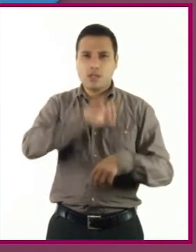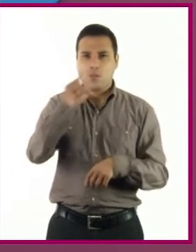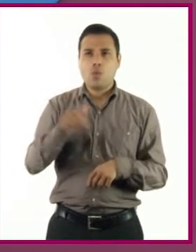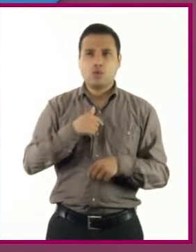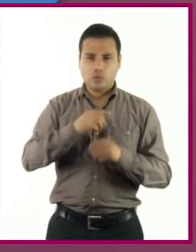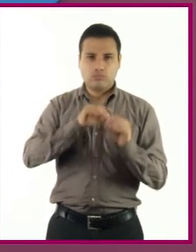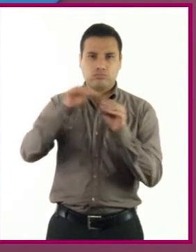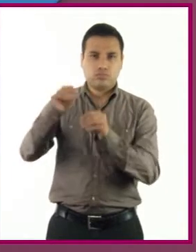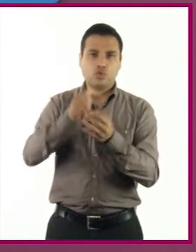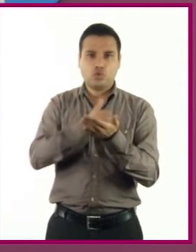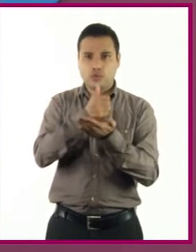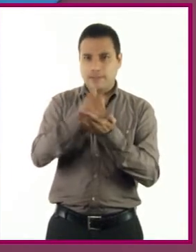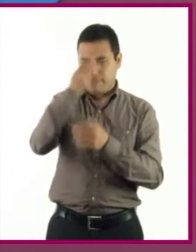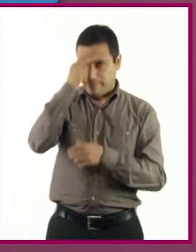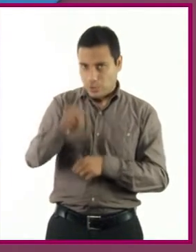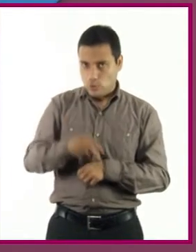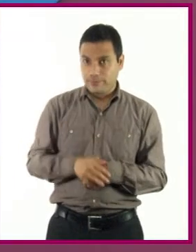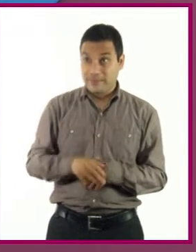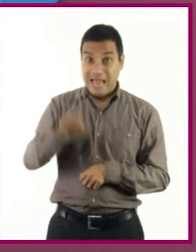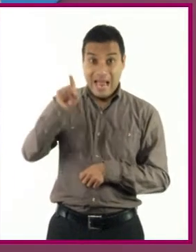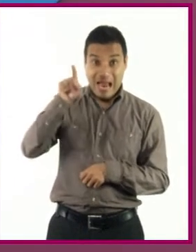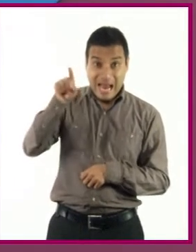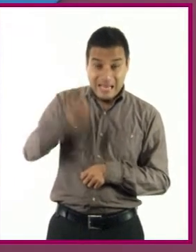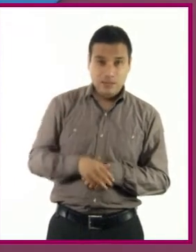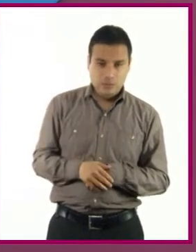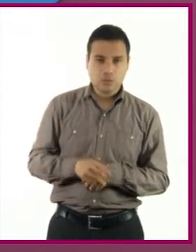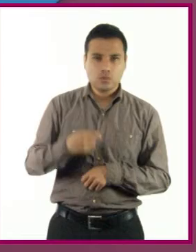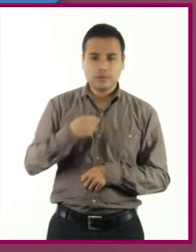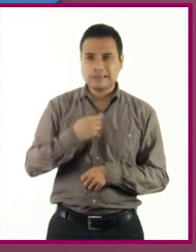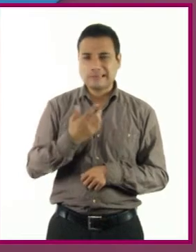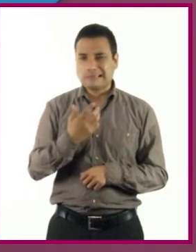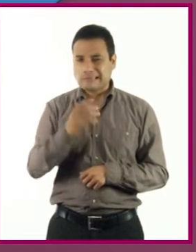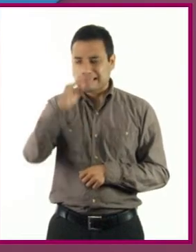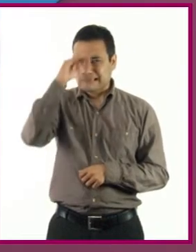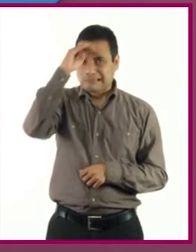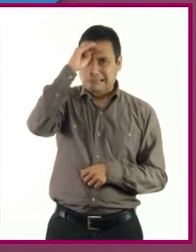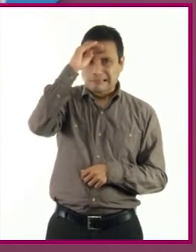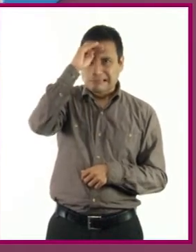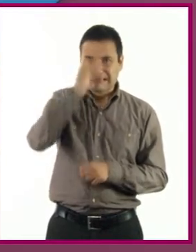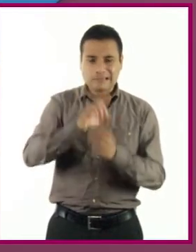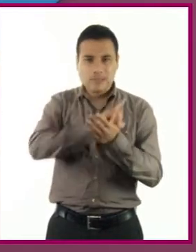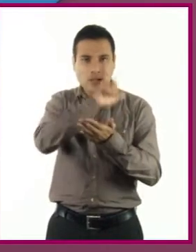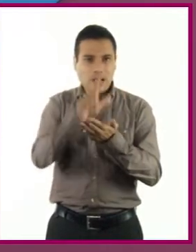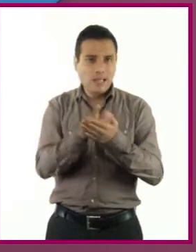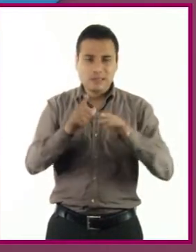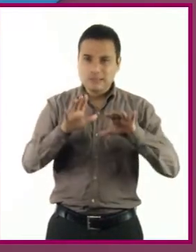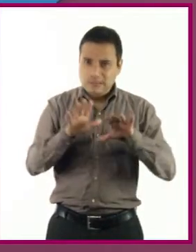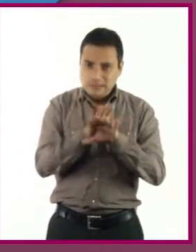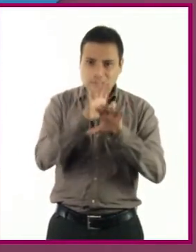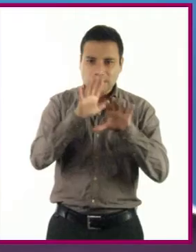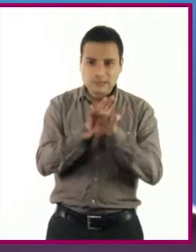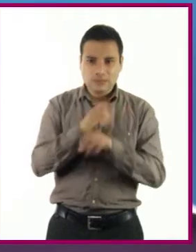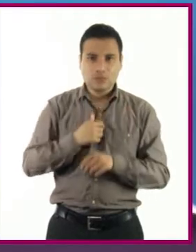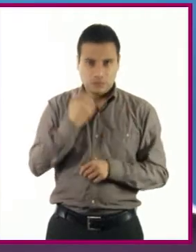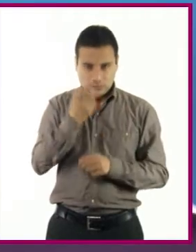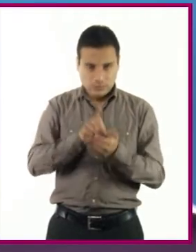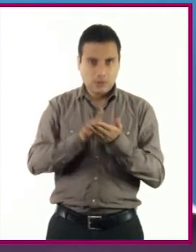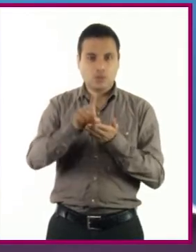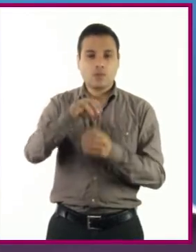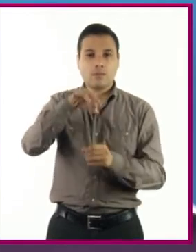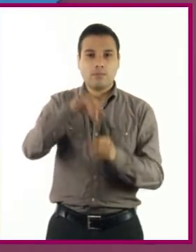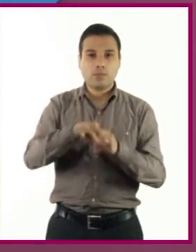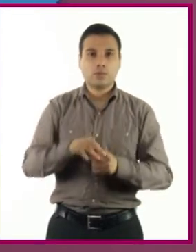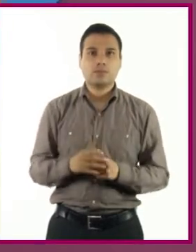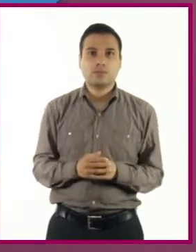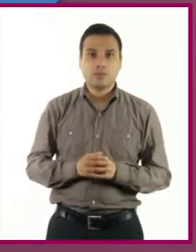Ciudad de México y allí empezamos a buscar modificar leyes para alcanzar el derecho al voto. Pero